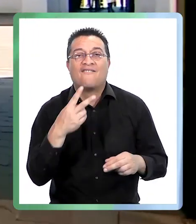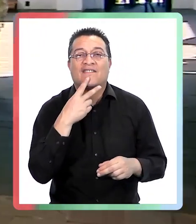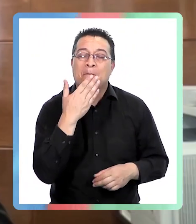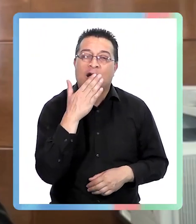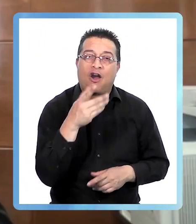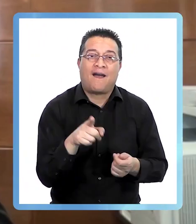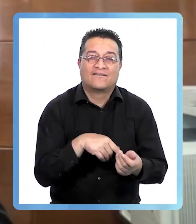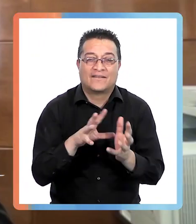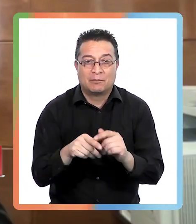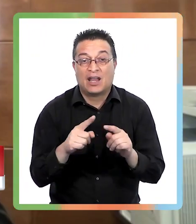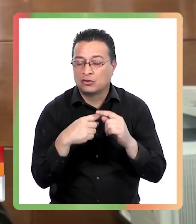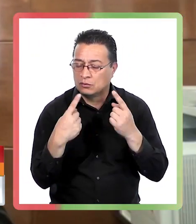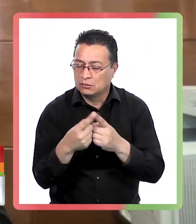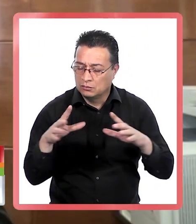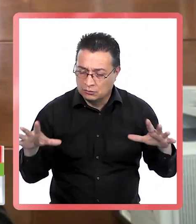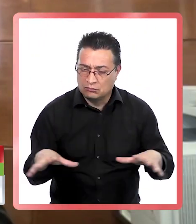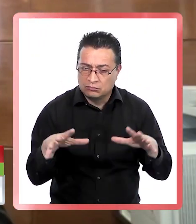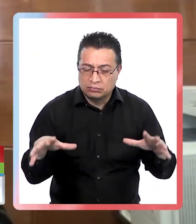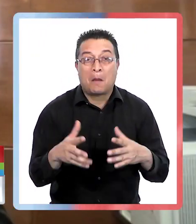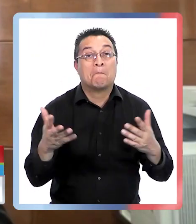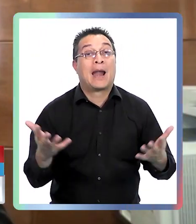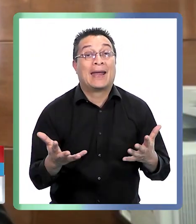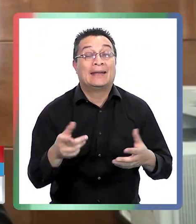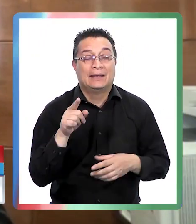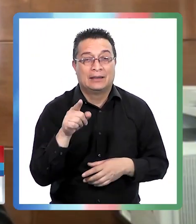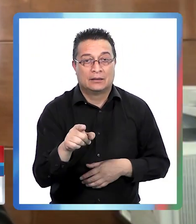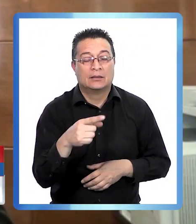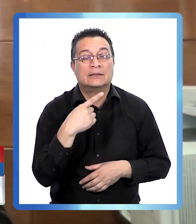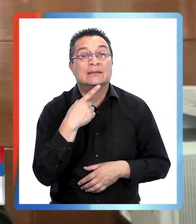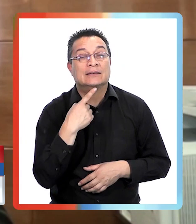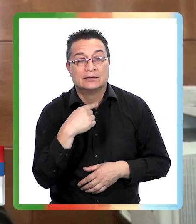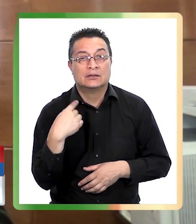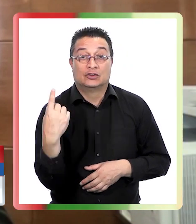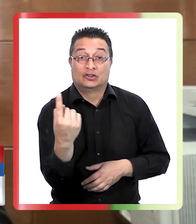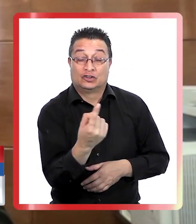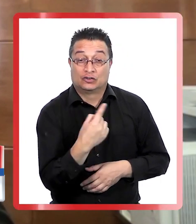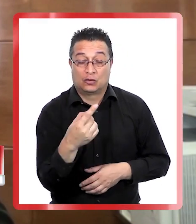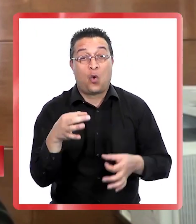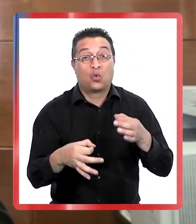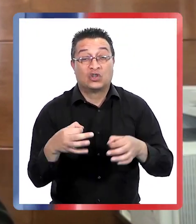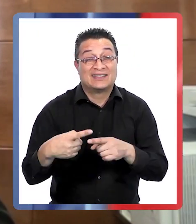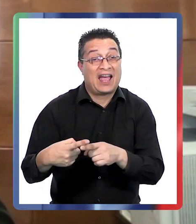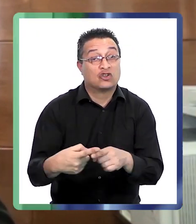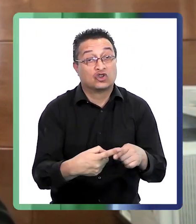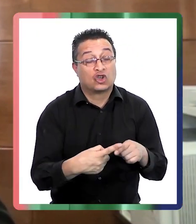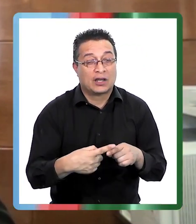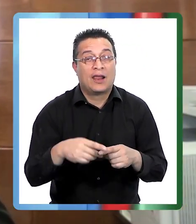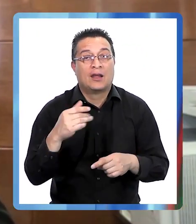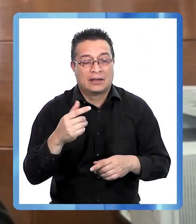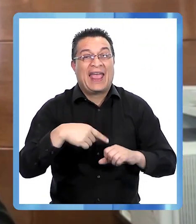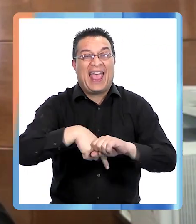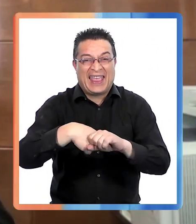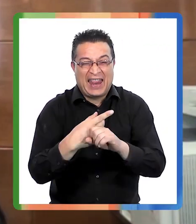nuestra familia. Estamos haciendo todos los esfuerzos para que estos anhelos, estas aspiraciones de justicia social, de justicia